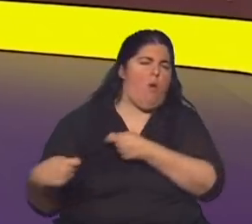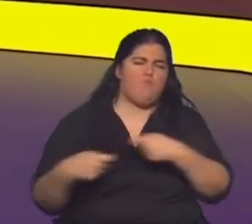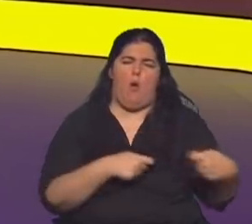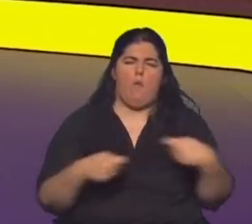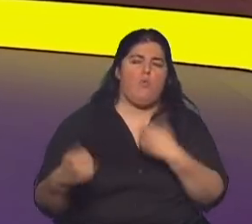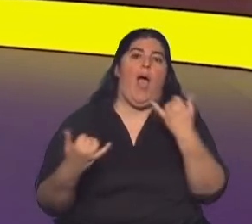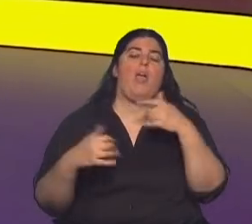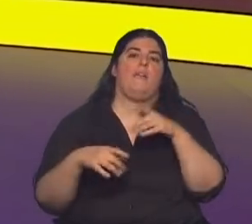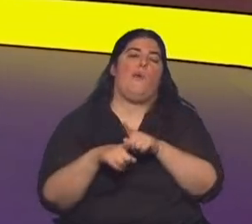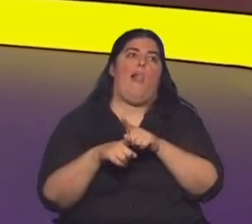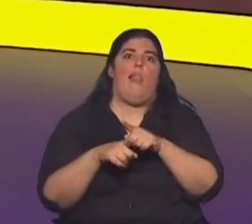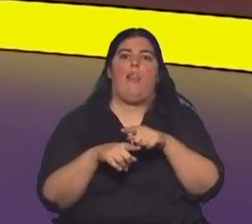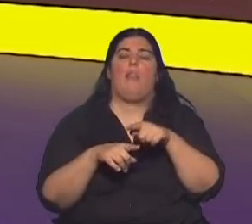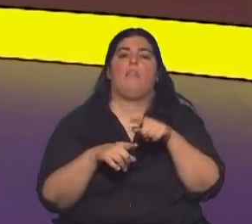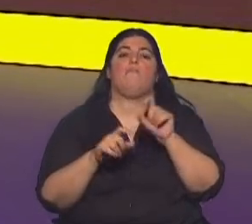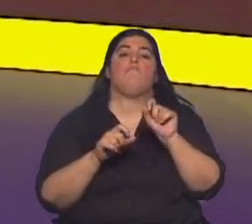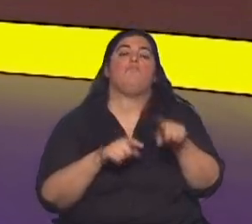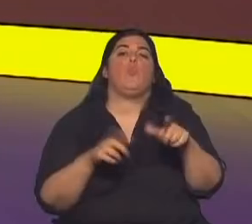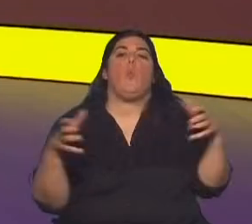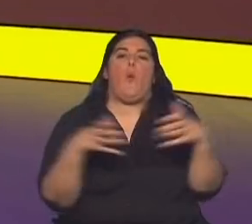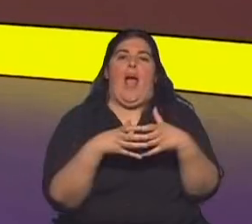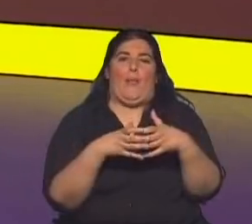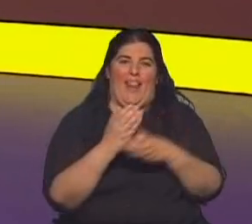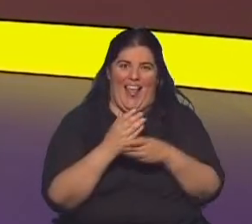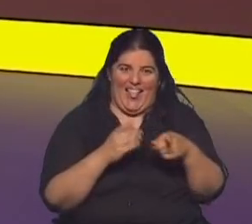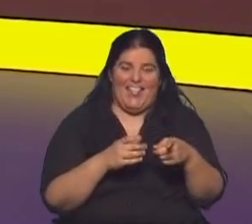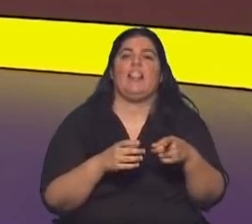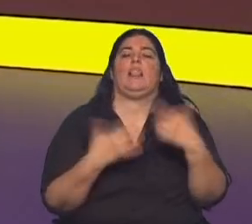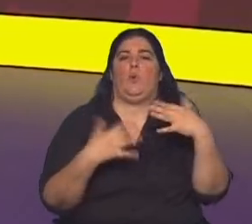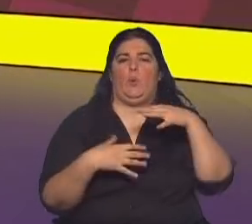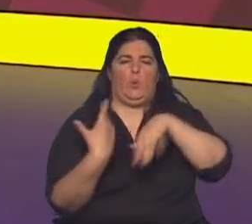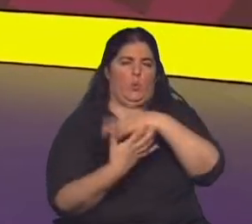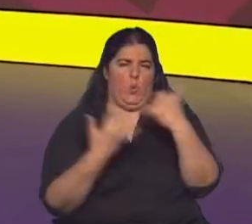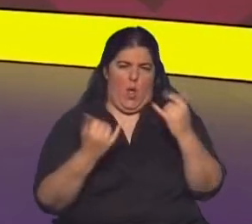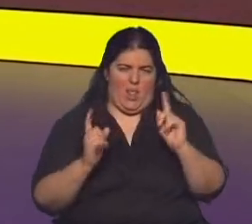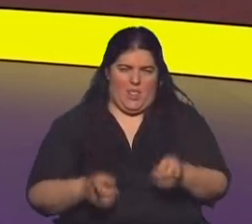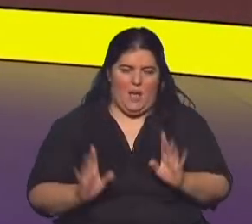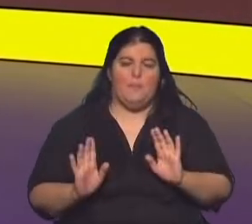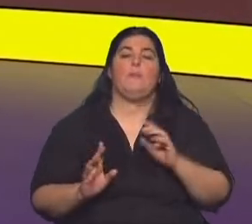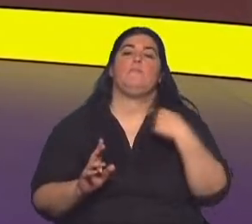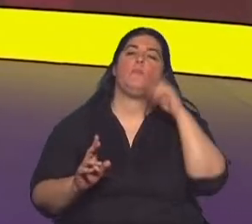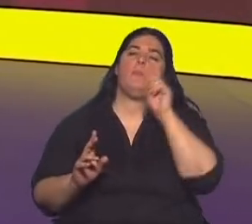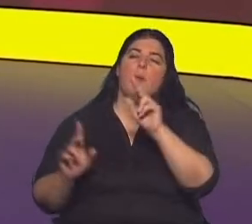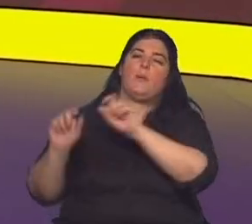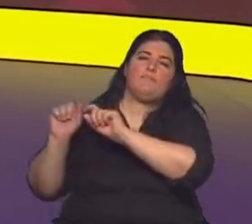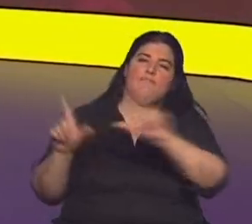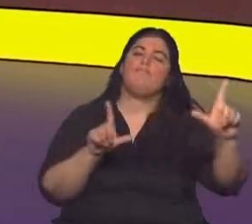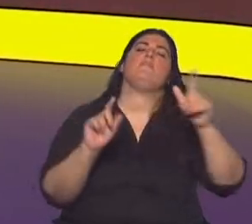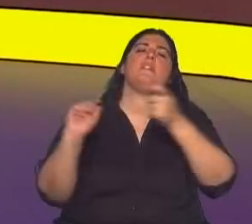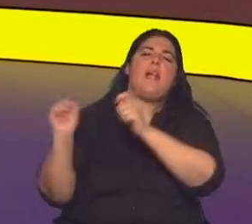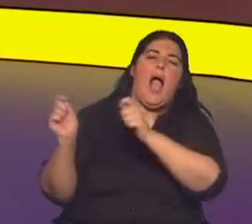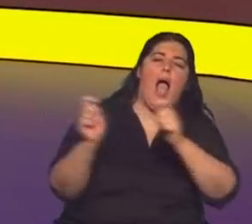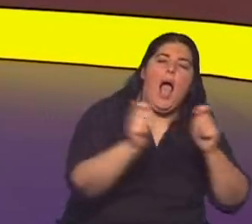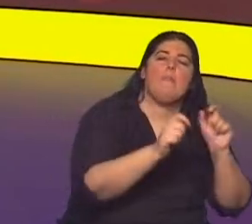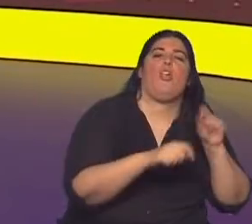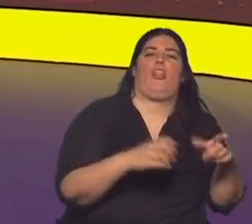movimientos que se han dado en su gabinete, y para eso vamos a ir repasando aquí en pantalla algunos de los cambios que se dieron en el gabinete de